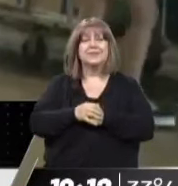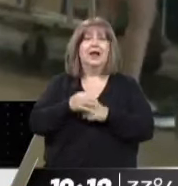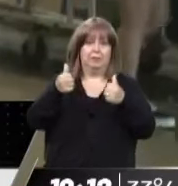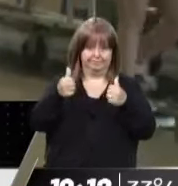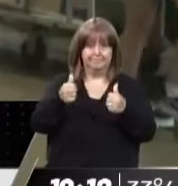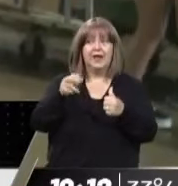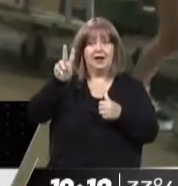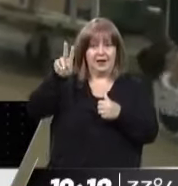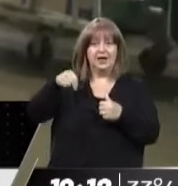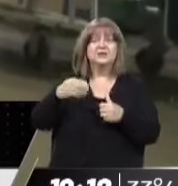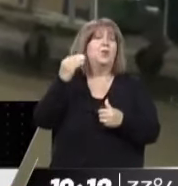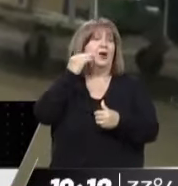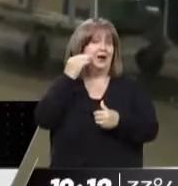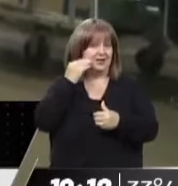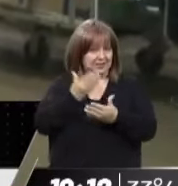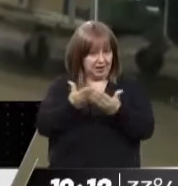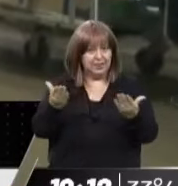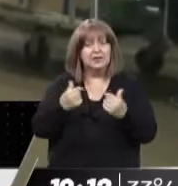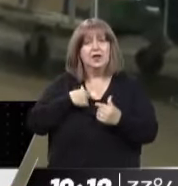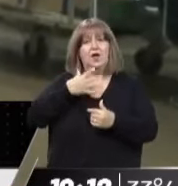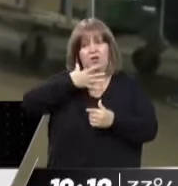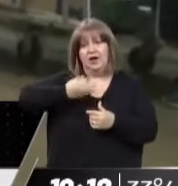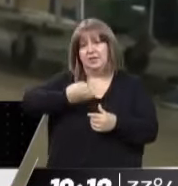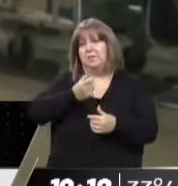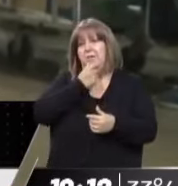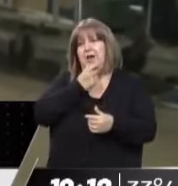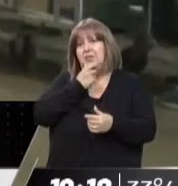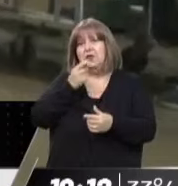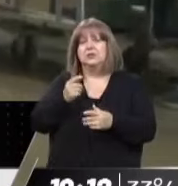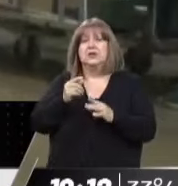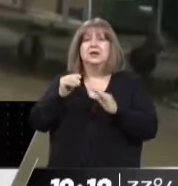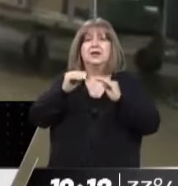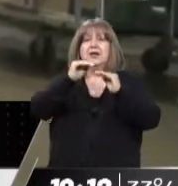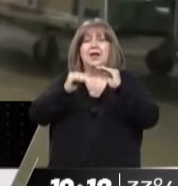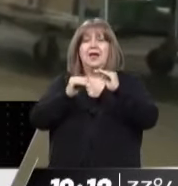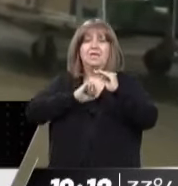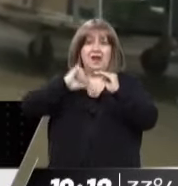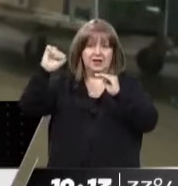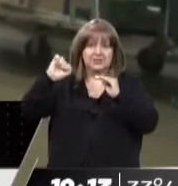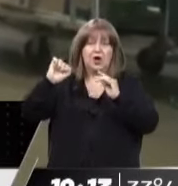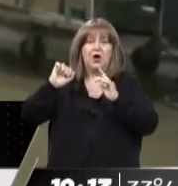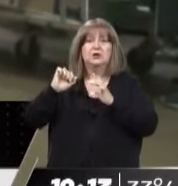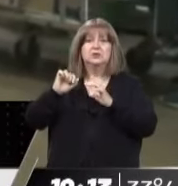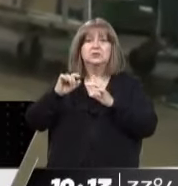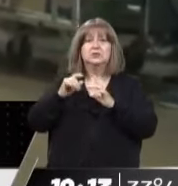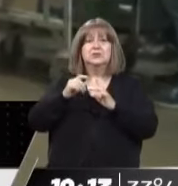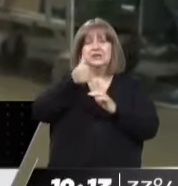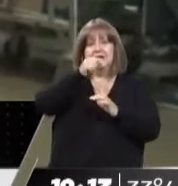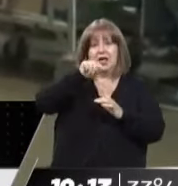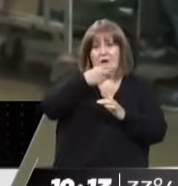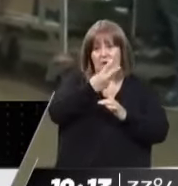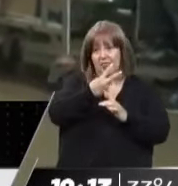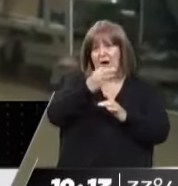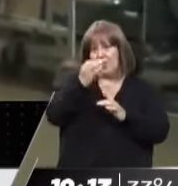Es así. ¿Cómo les va? Muy buenas tardes. Si bien en Mendoza fue levemente inferior la inflación al resto del país desde